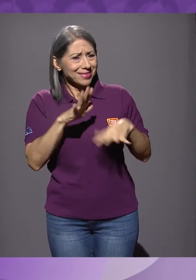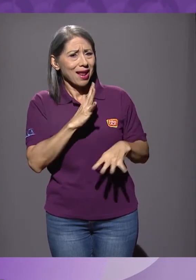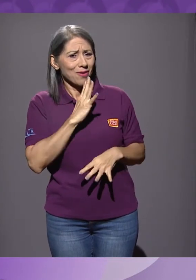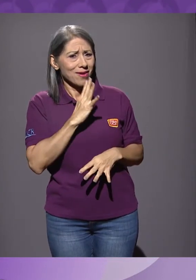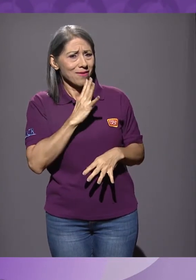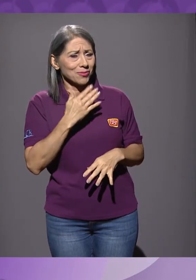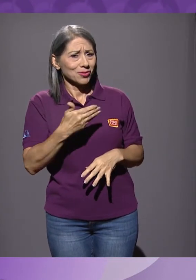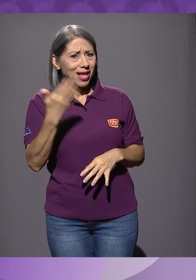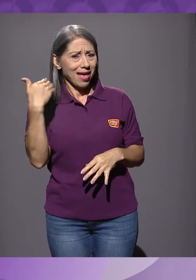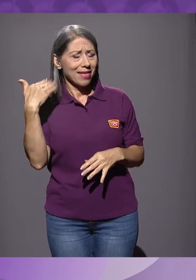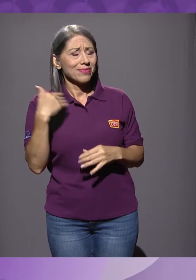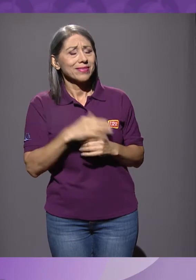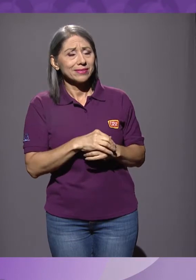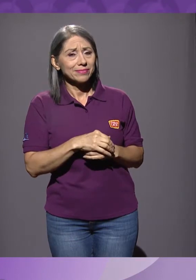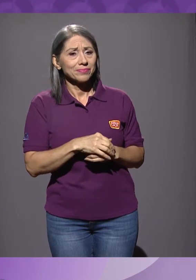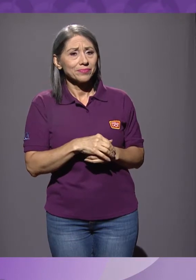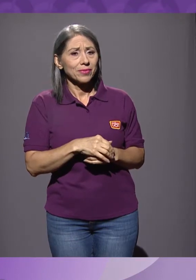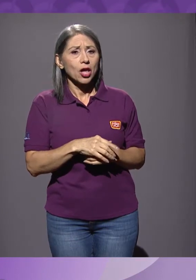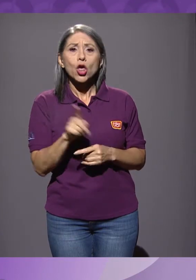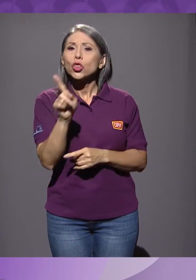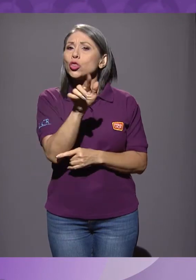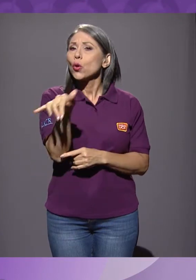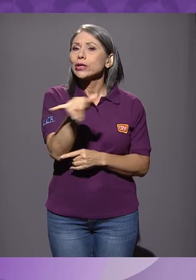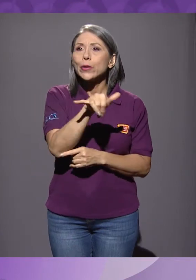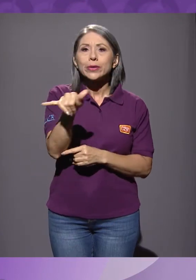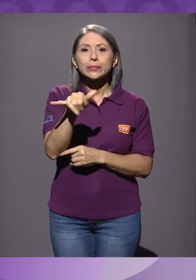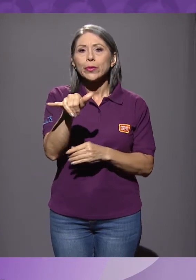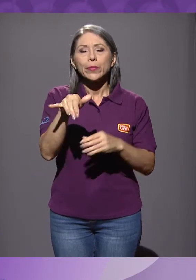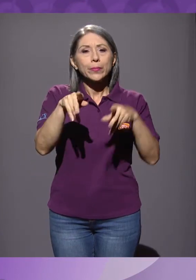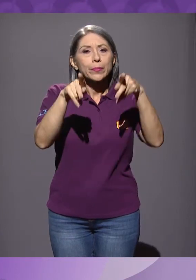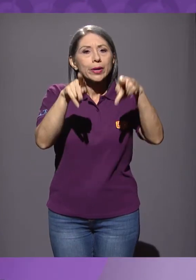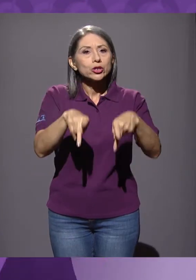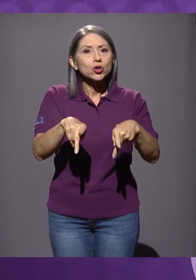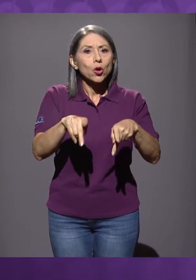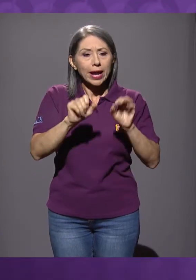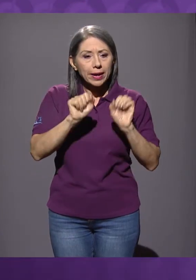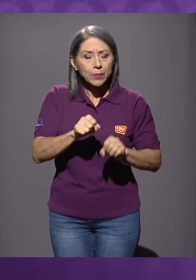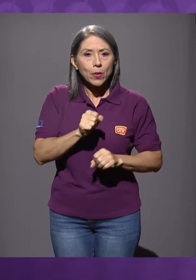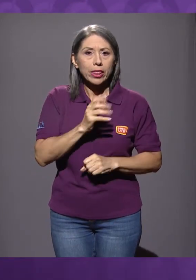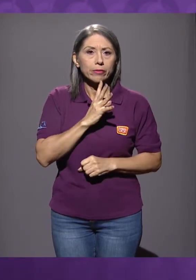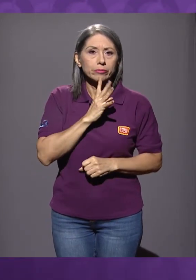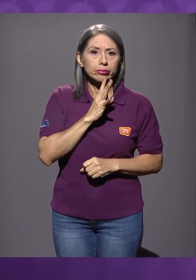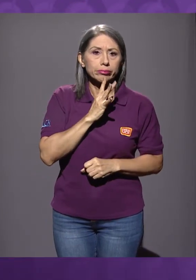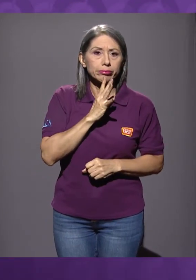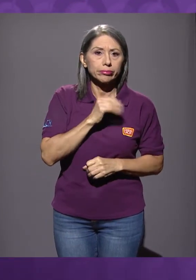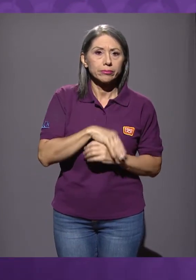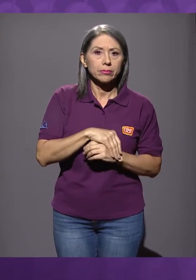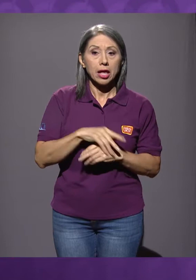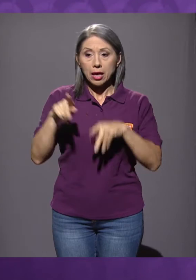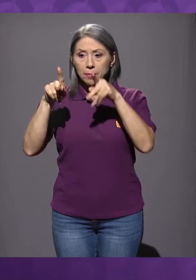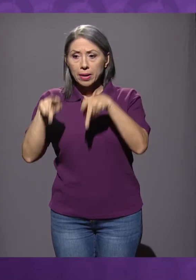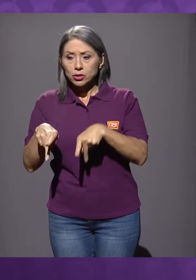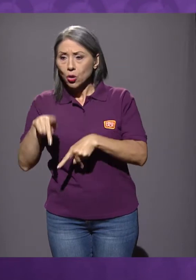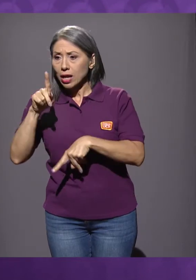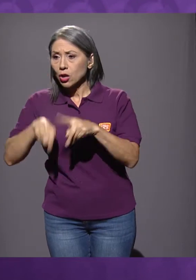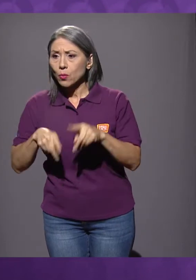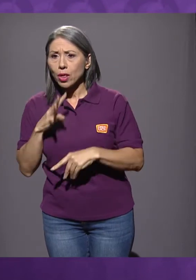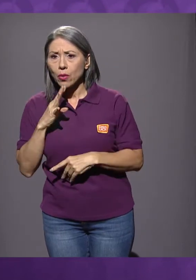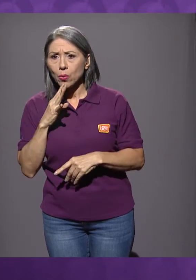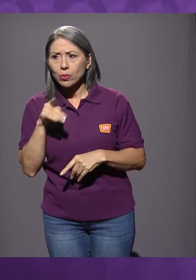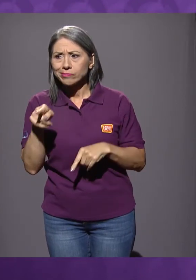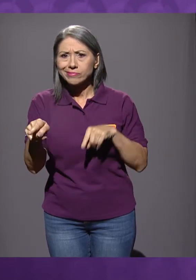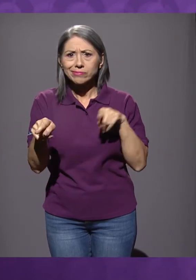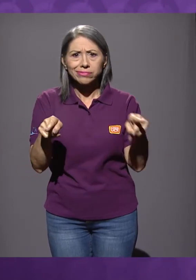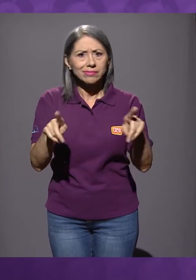el programa. No es lo mismo una persona que tenga posibilidad de verbalizar que una persona que no tenga posibilidad de